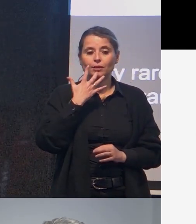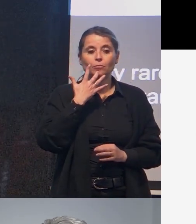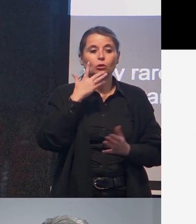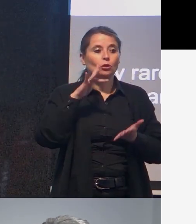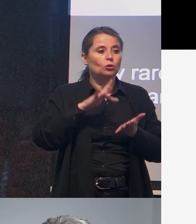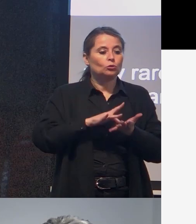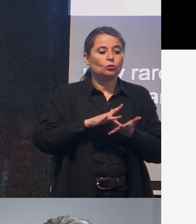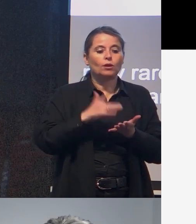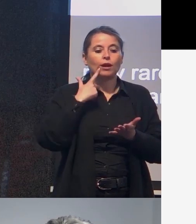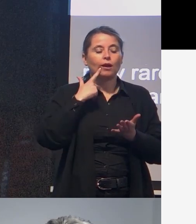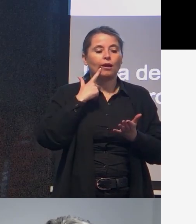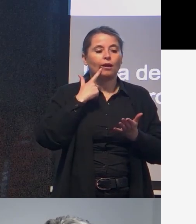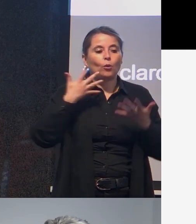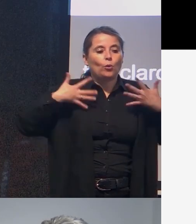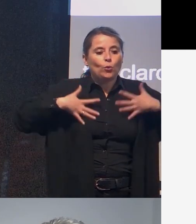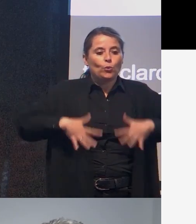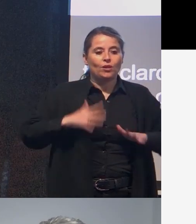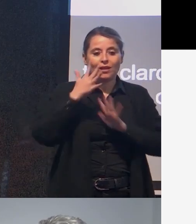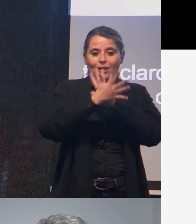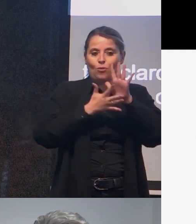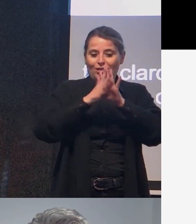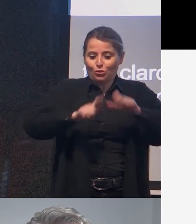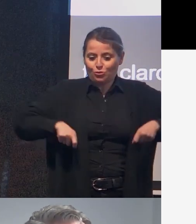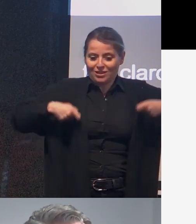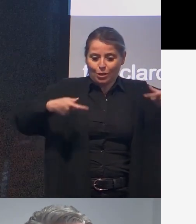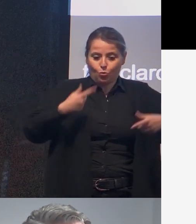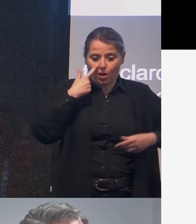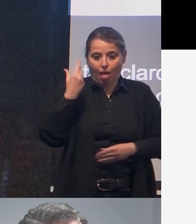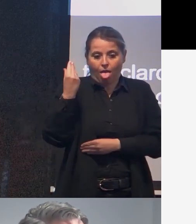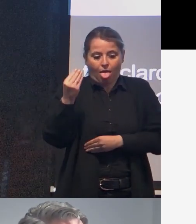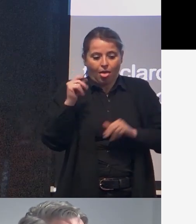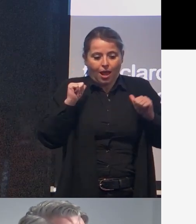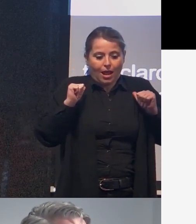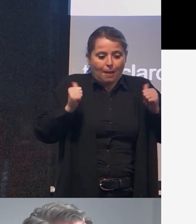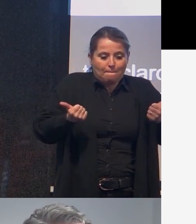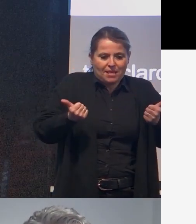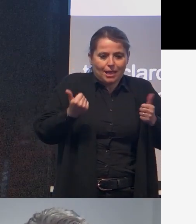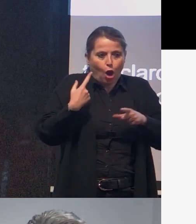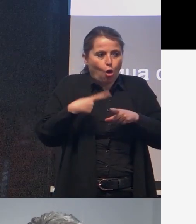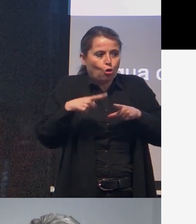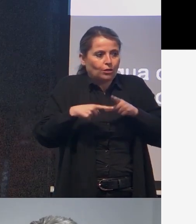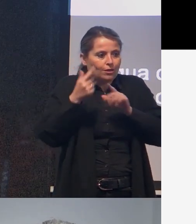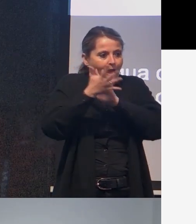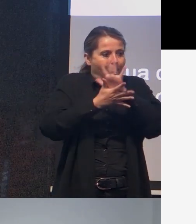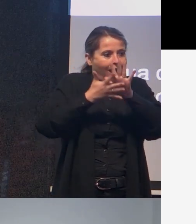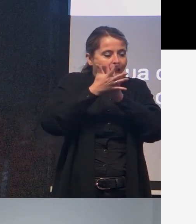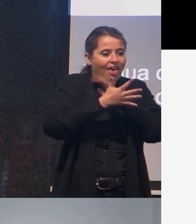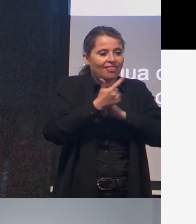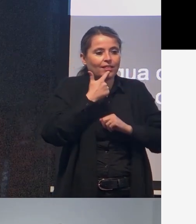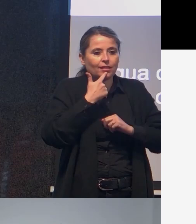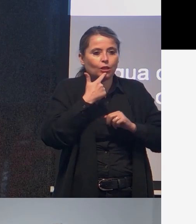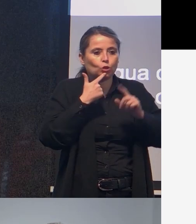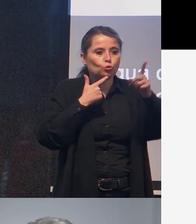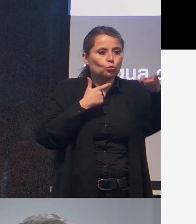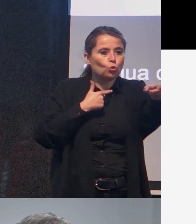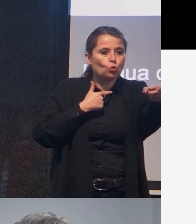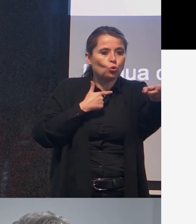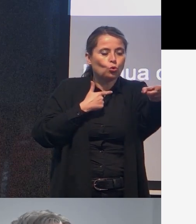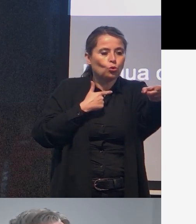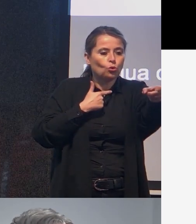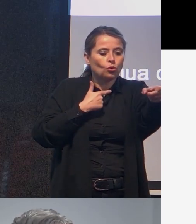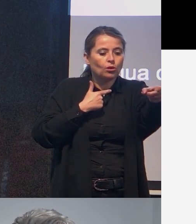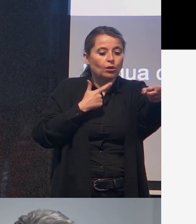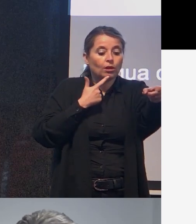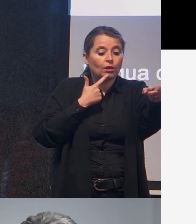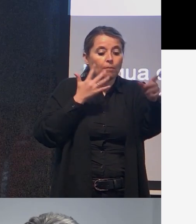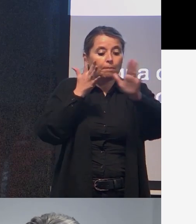están adquiriendo la lengua de signos de forma natural, en algún momento empiezan a decir cosas como tú